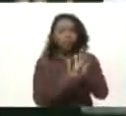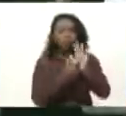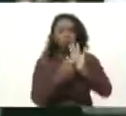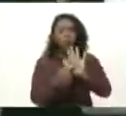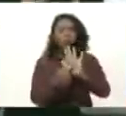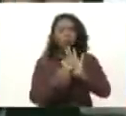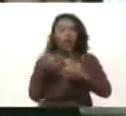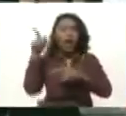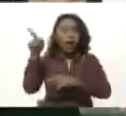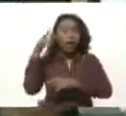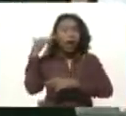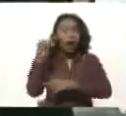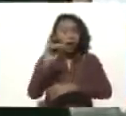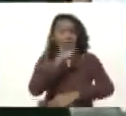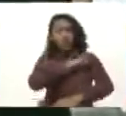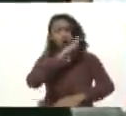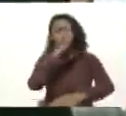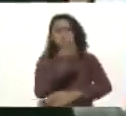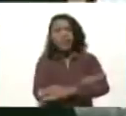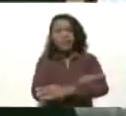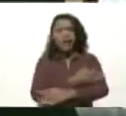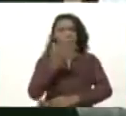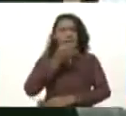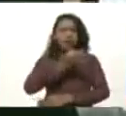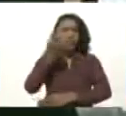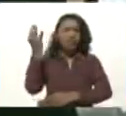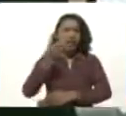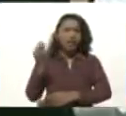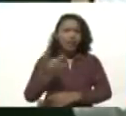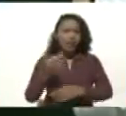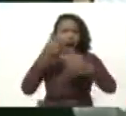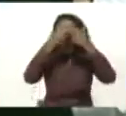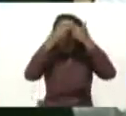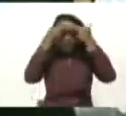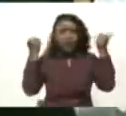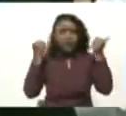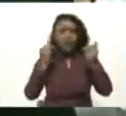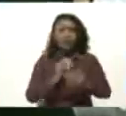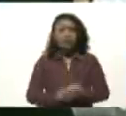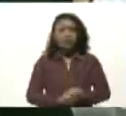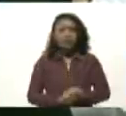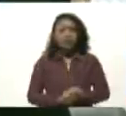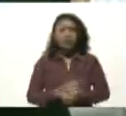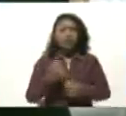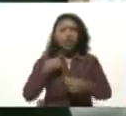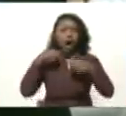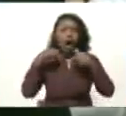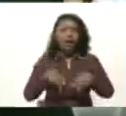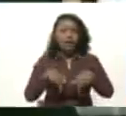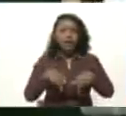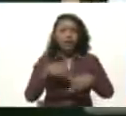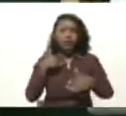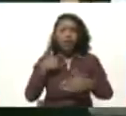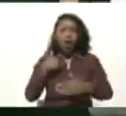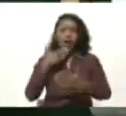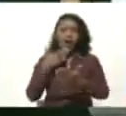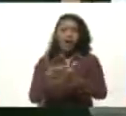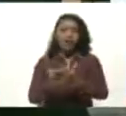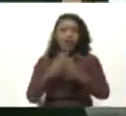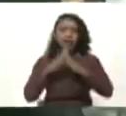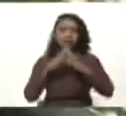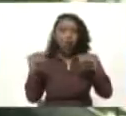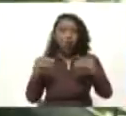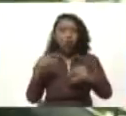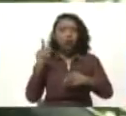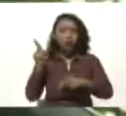Él tiene la fortaleza de la verdad y la inocencia. Yo aquí hoy estoy para agradecerlos a todos